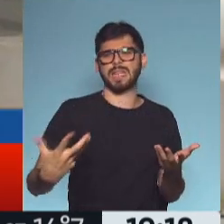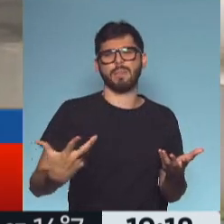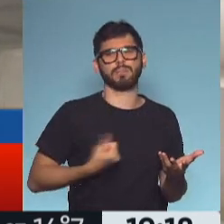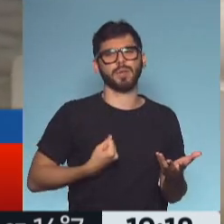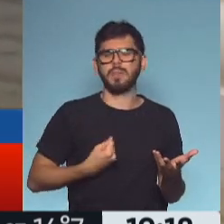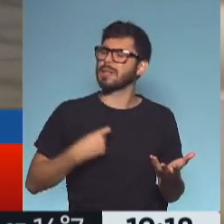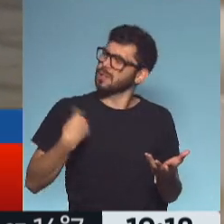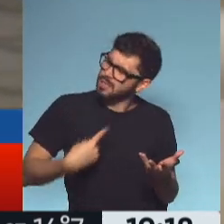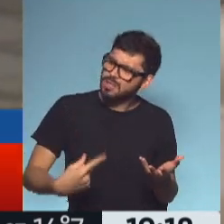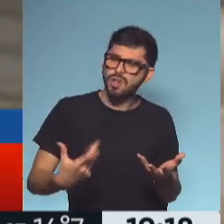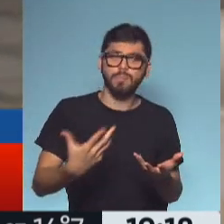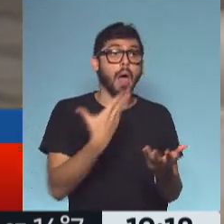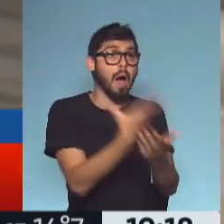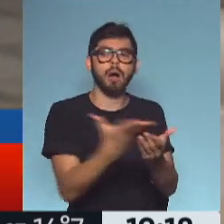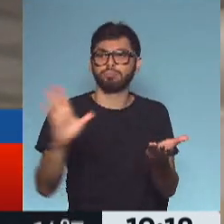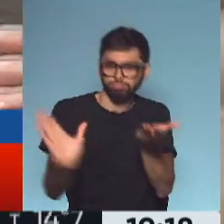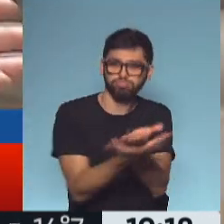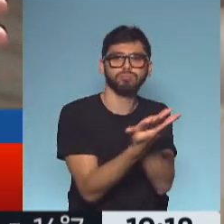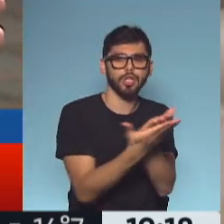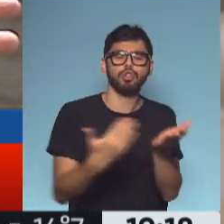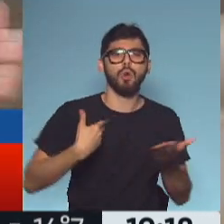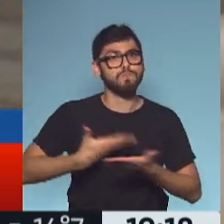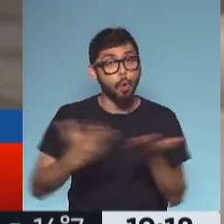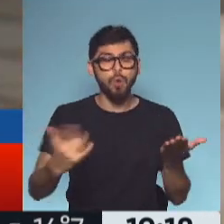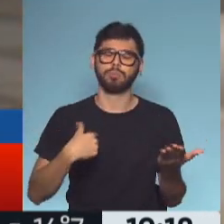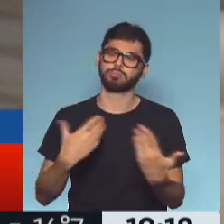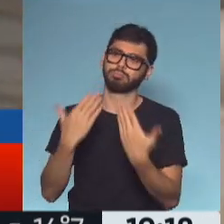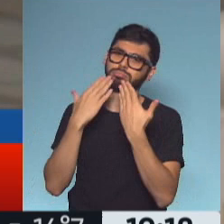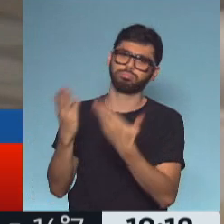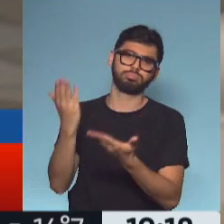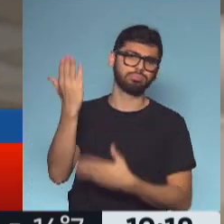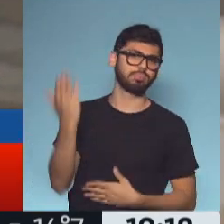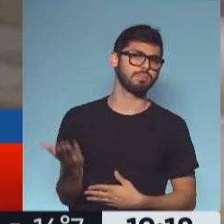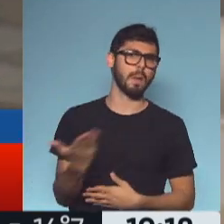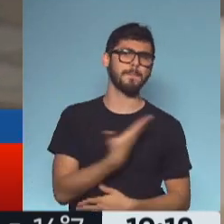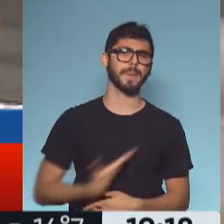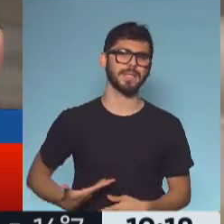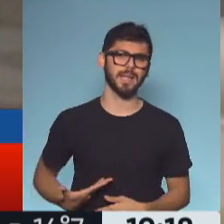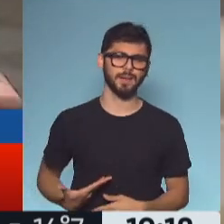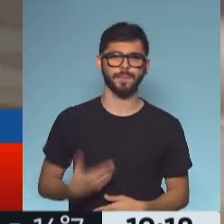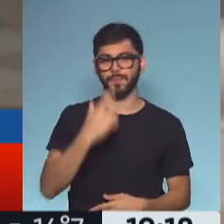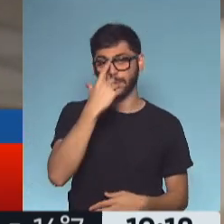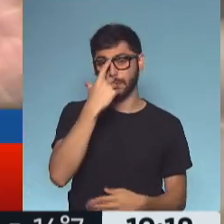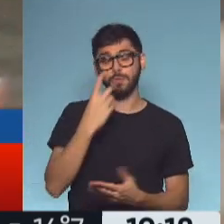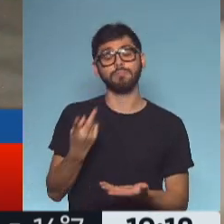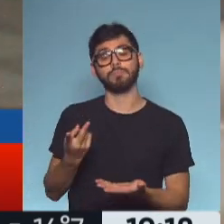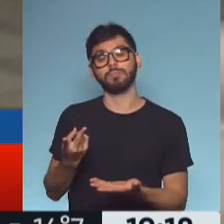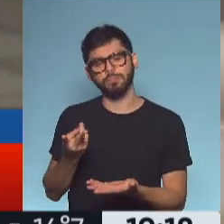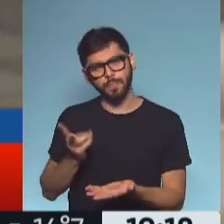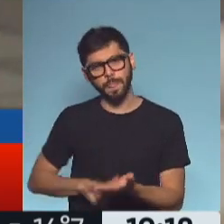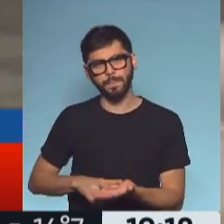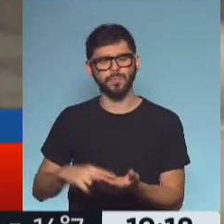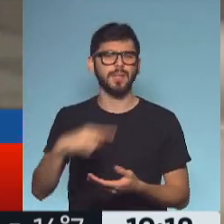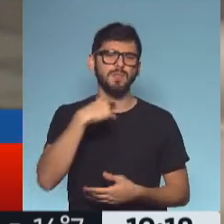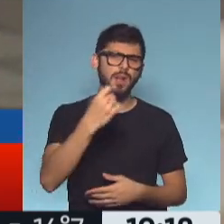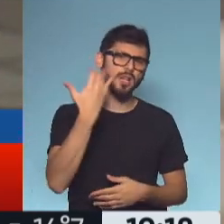nos acompañó en nuestros planteos y yo públicamente quiero darle las gracias al presidente. Y una vez más, ya lo hizo